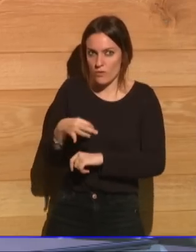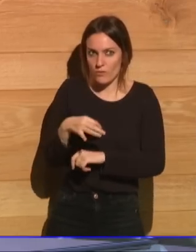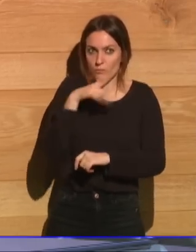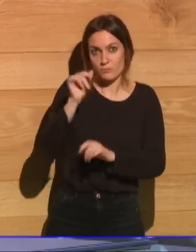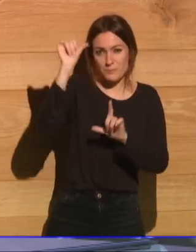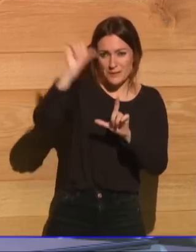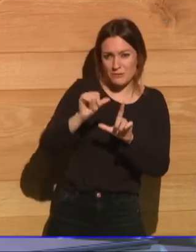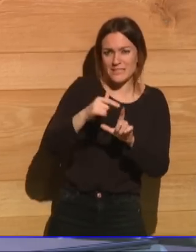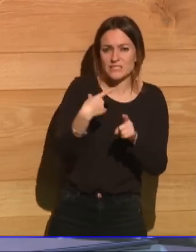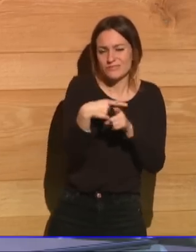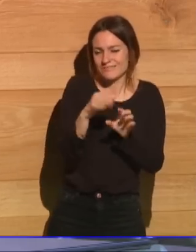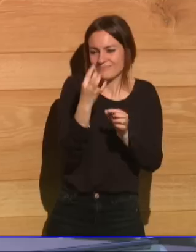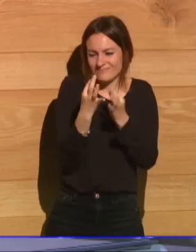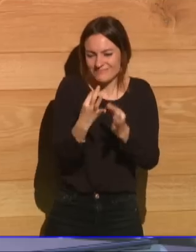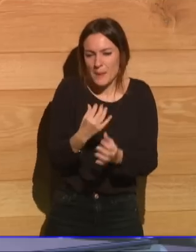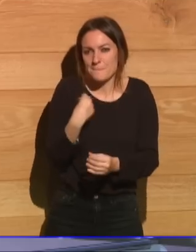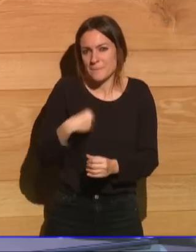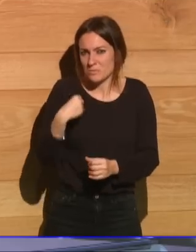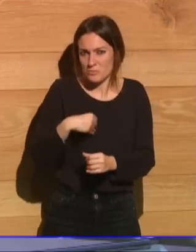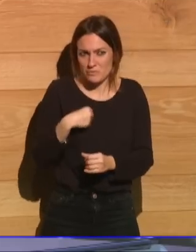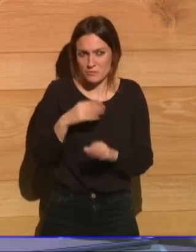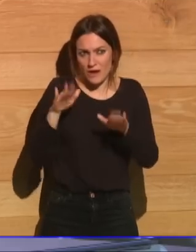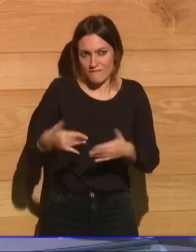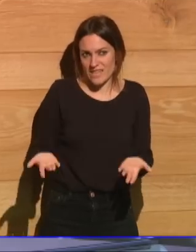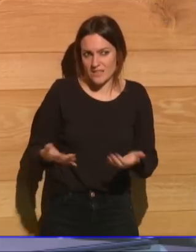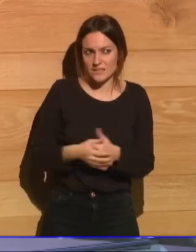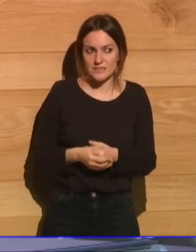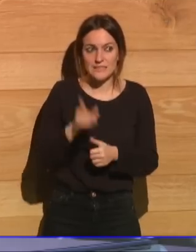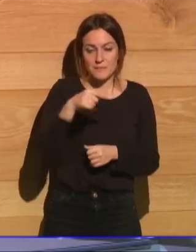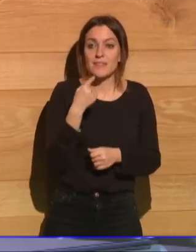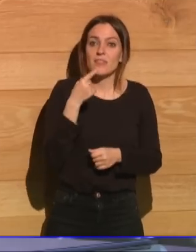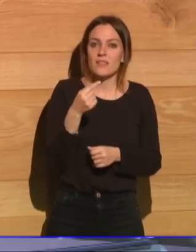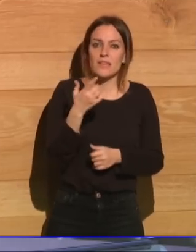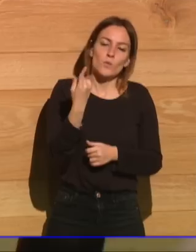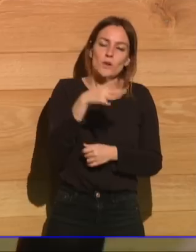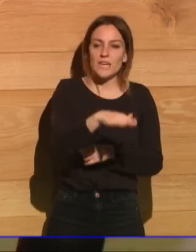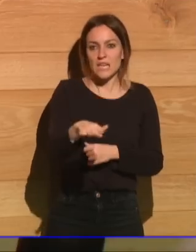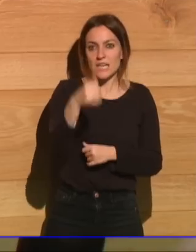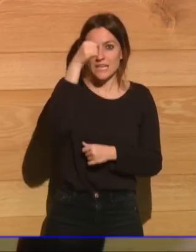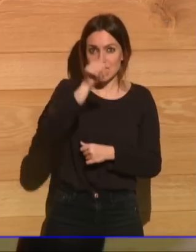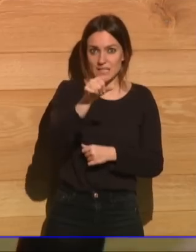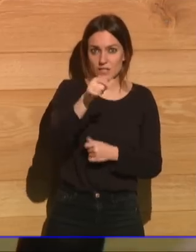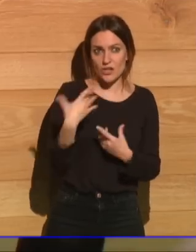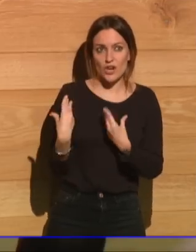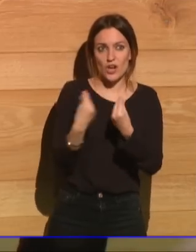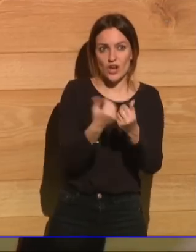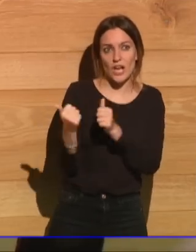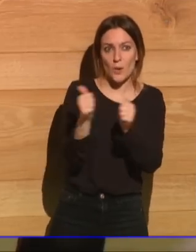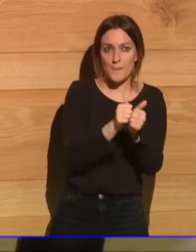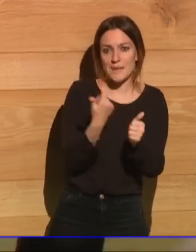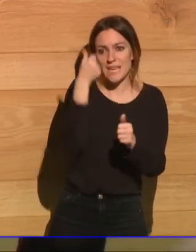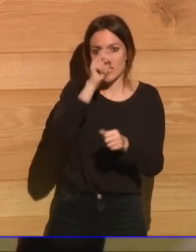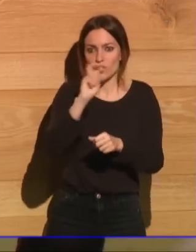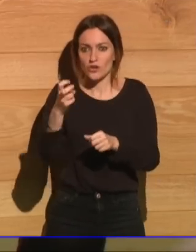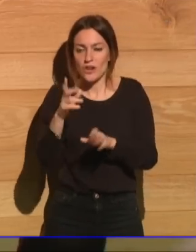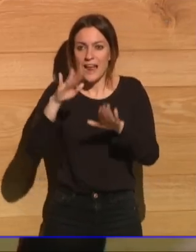cosas. Y generalmente esas 5 o 6 cosas que se dicen de cada película... También se dice que cogieron a un niño que iba a acompañar a otro niño que era el Eso que es. en realidad iba a